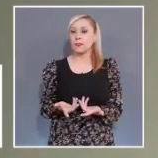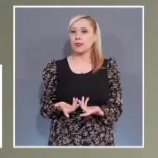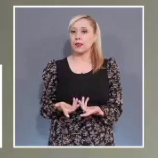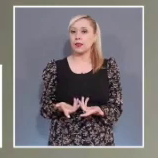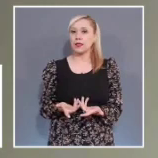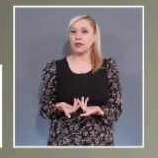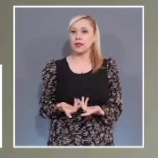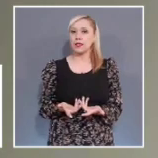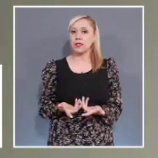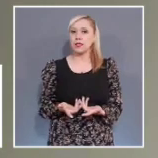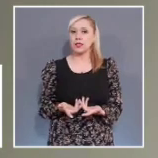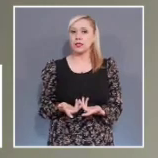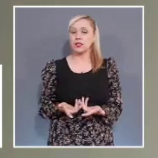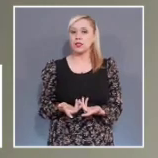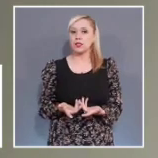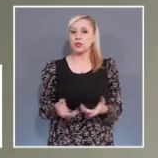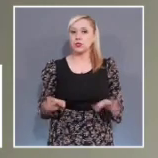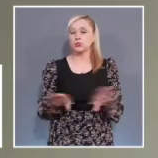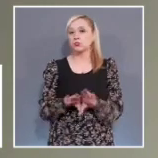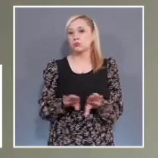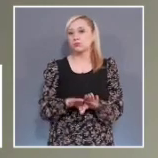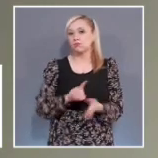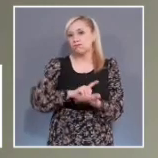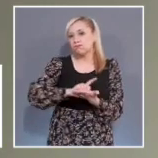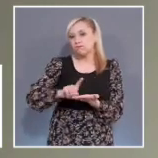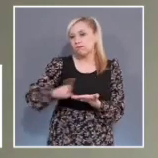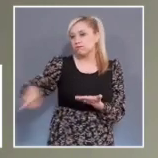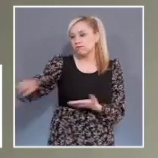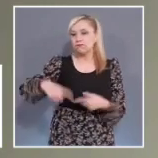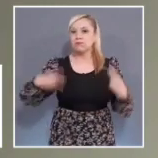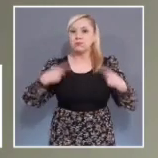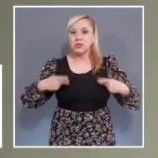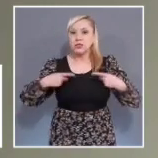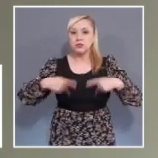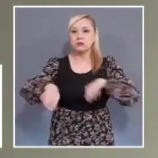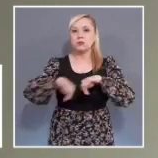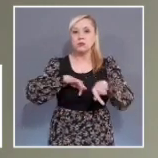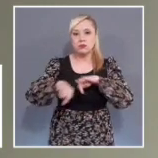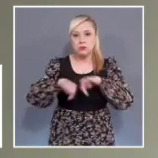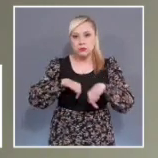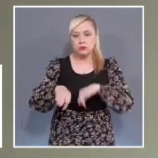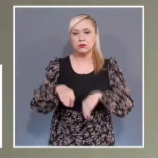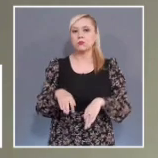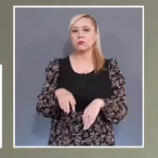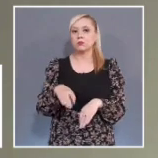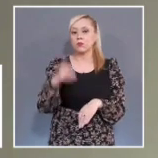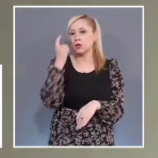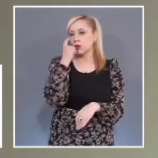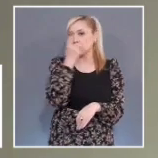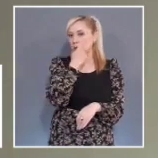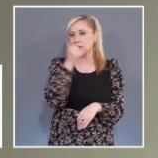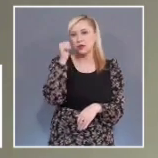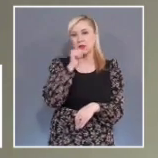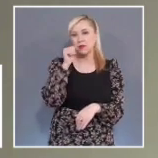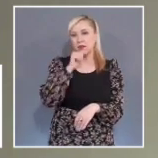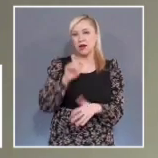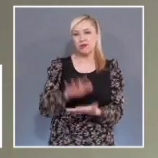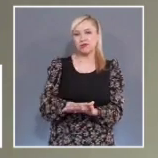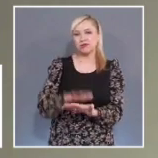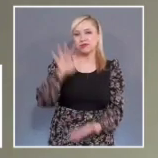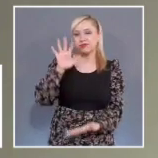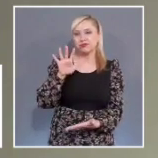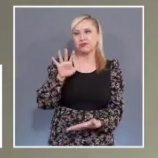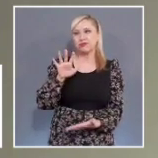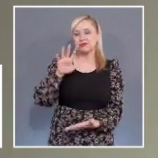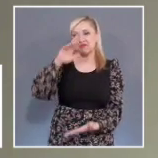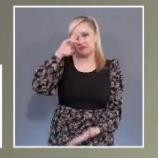contratación, los derechos de las personas trabajadoras se ven a menudo vulnerados. Por ejemplo, están